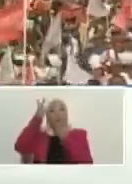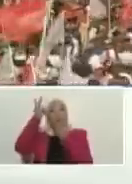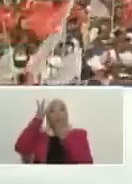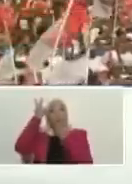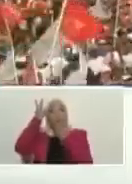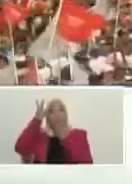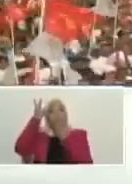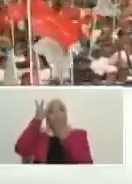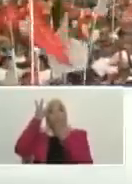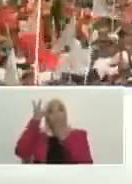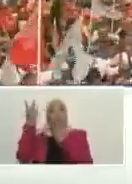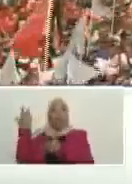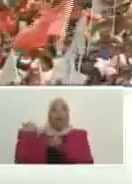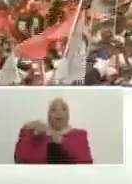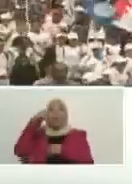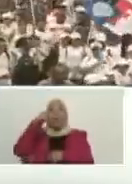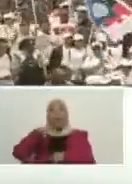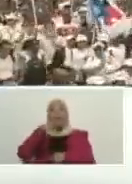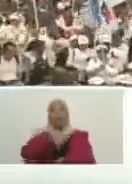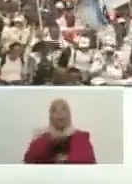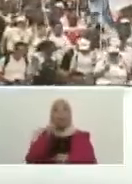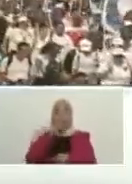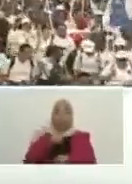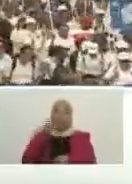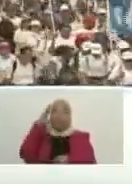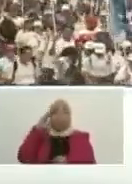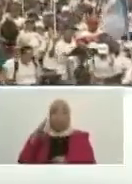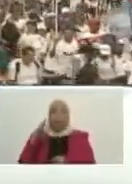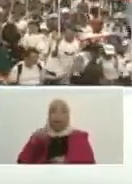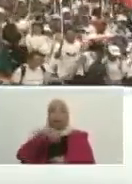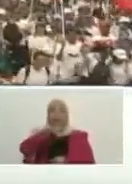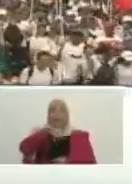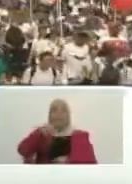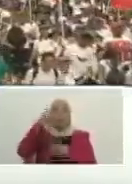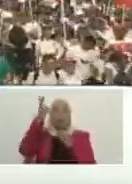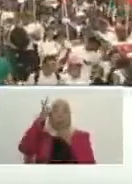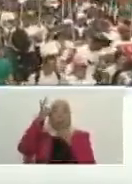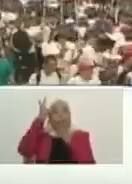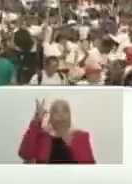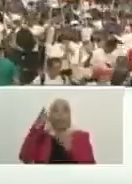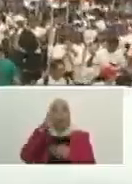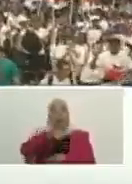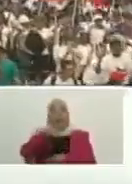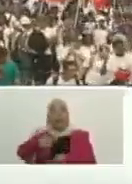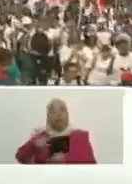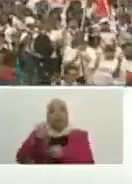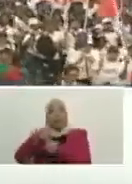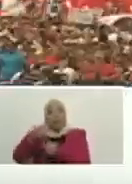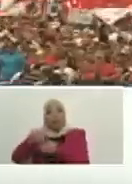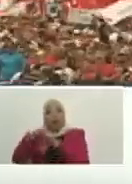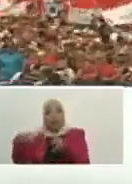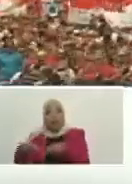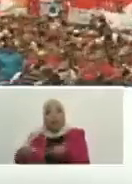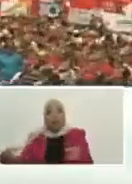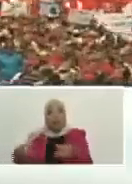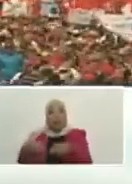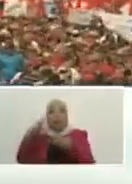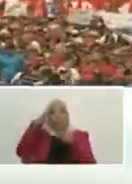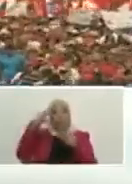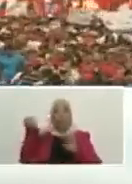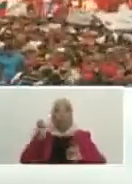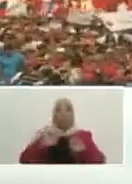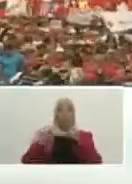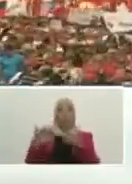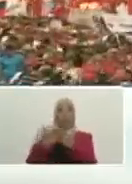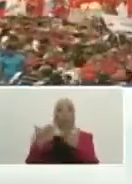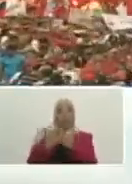de proletarios, que llevó a la victoria al general del pueblo soberano Ezequiel Zamora por